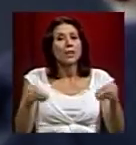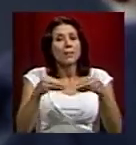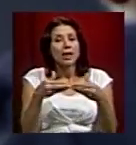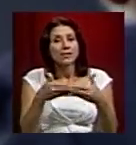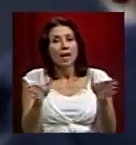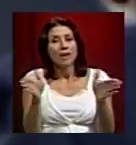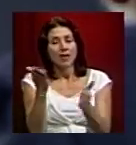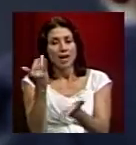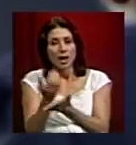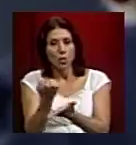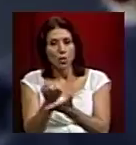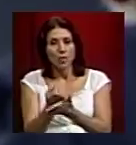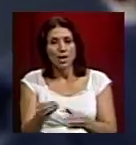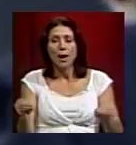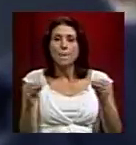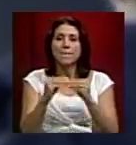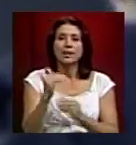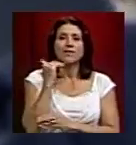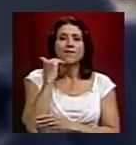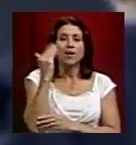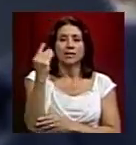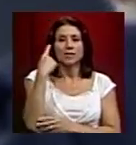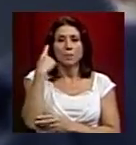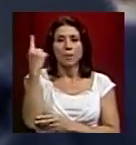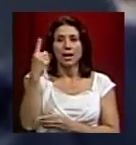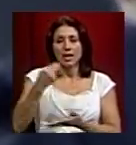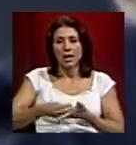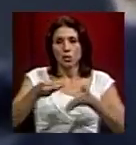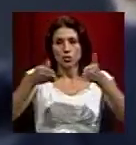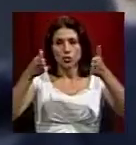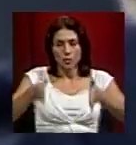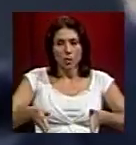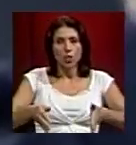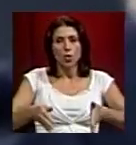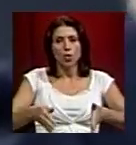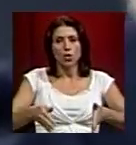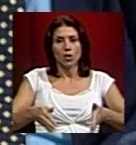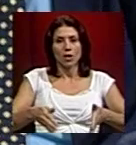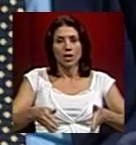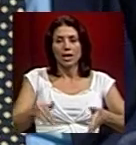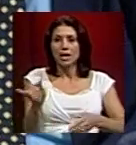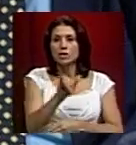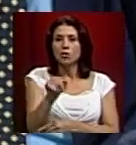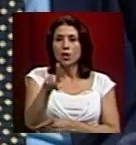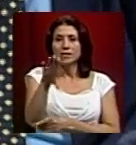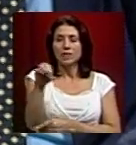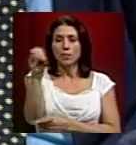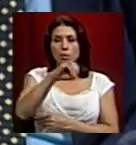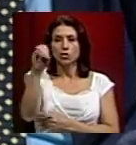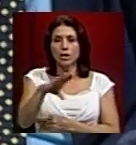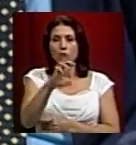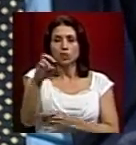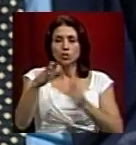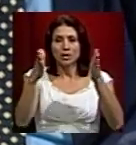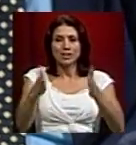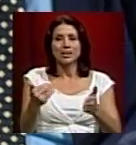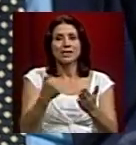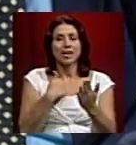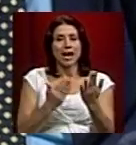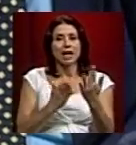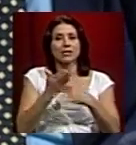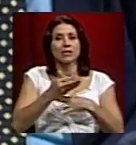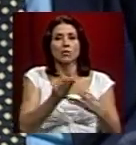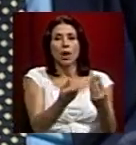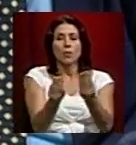economía, más fácil es para que el consumidor, que son el 100% de los costarricenses, tenga acceso a